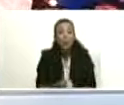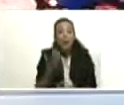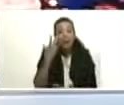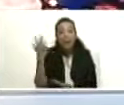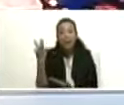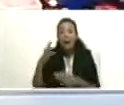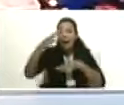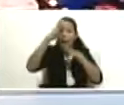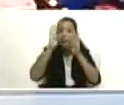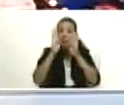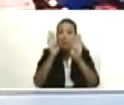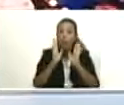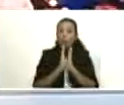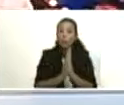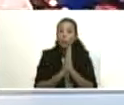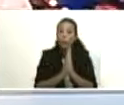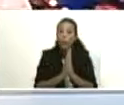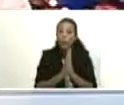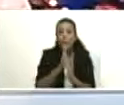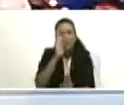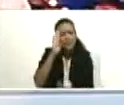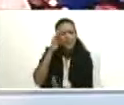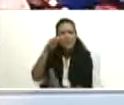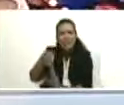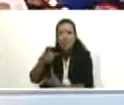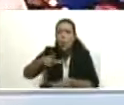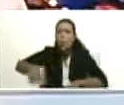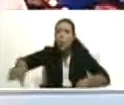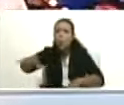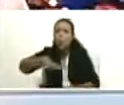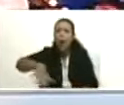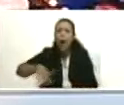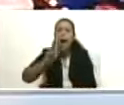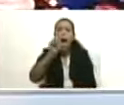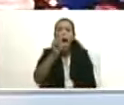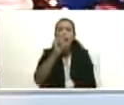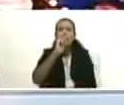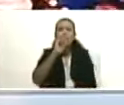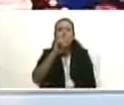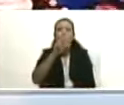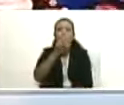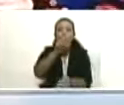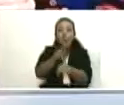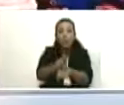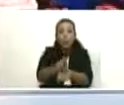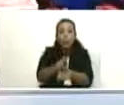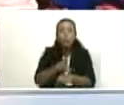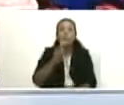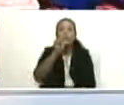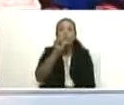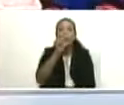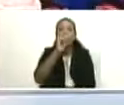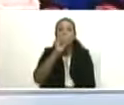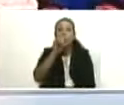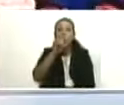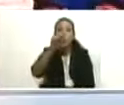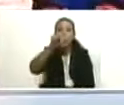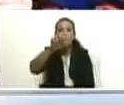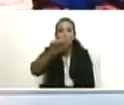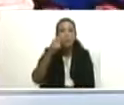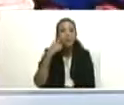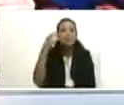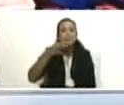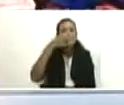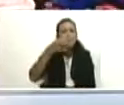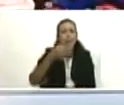mientras tanto, atención, vámonos directo al urbanismo Ciudad Tiuna, legendario urbanismo que